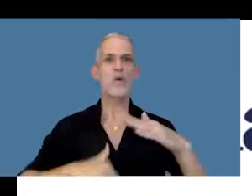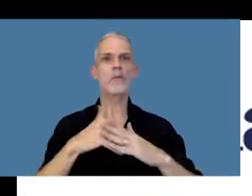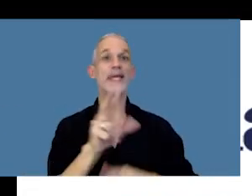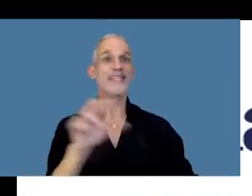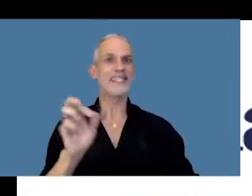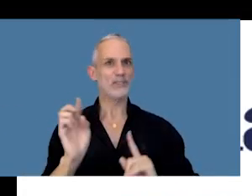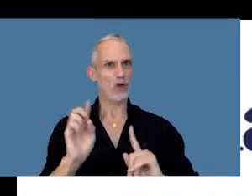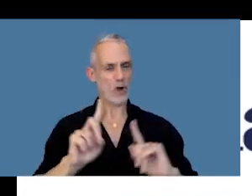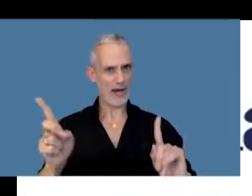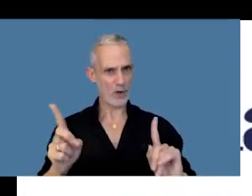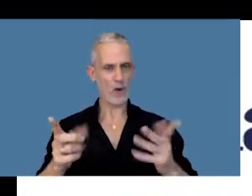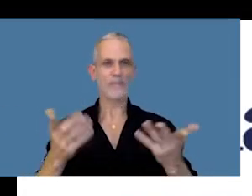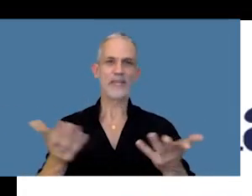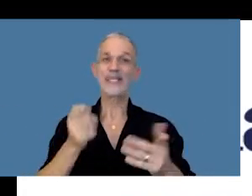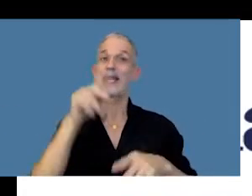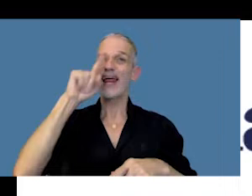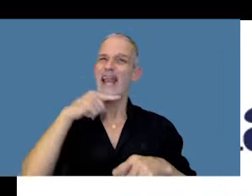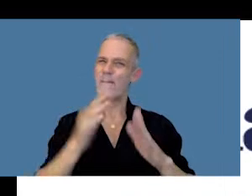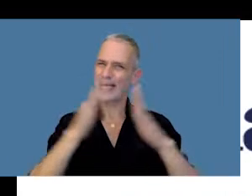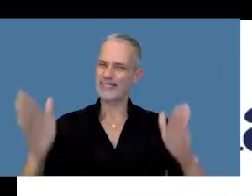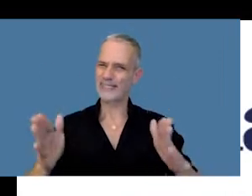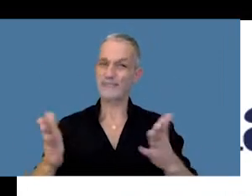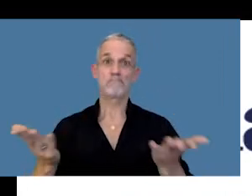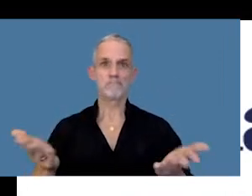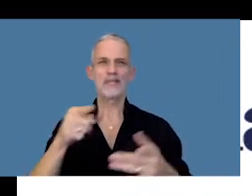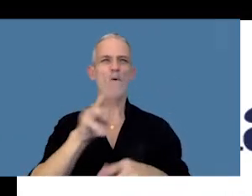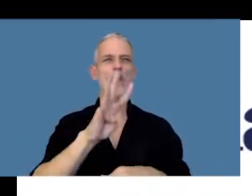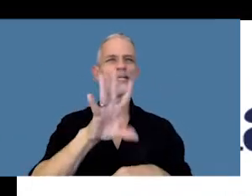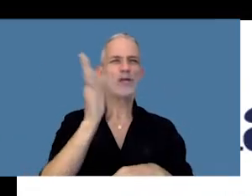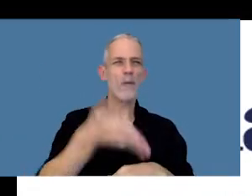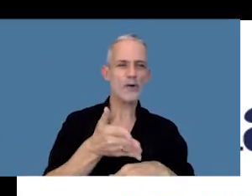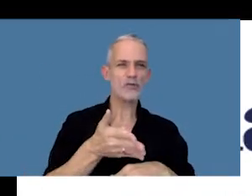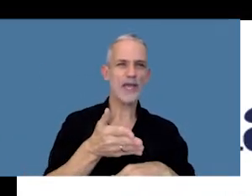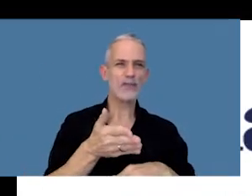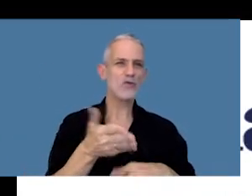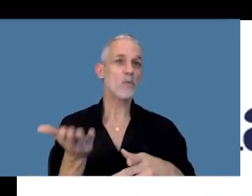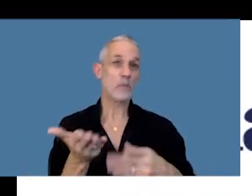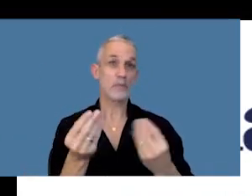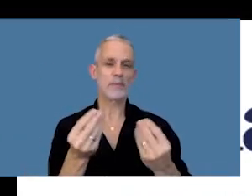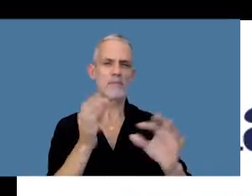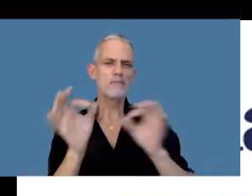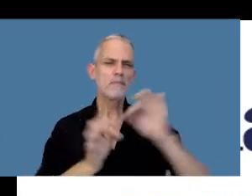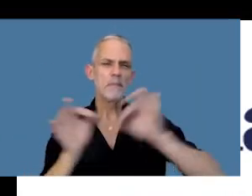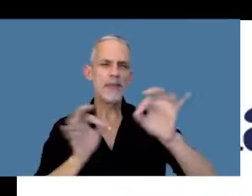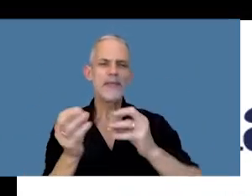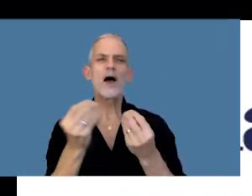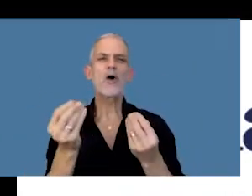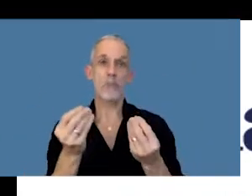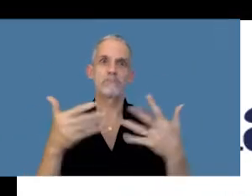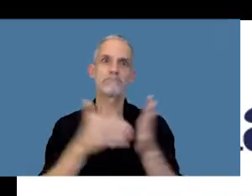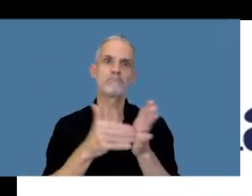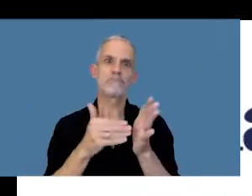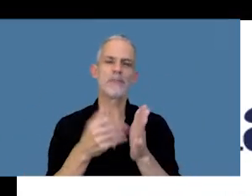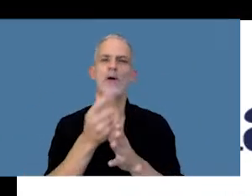$300 en el mes. Lo que pasa es que ese 45% se va a ir midiendo en función de la cantidad